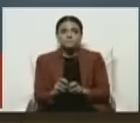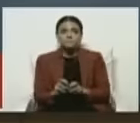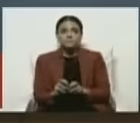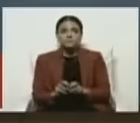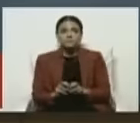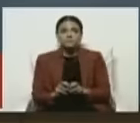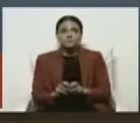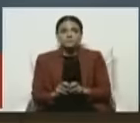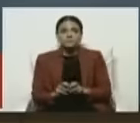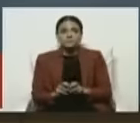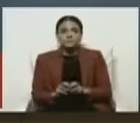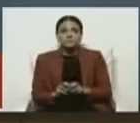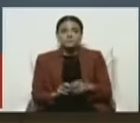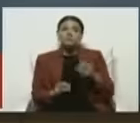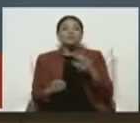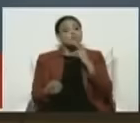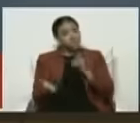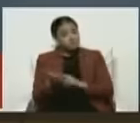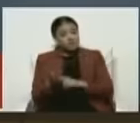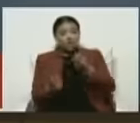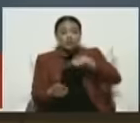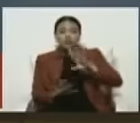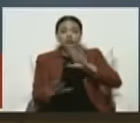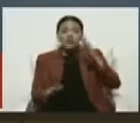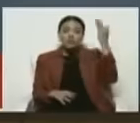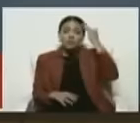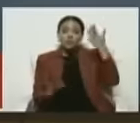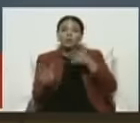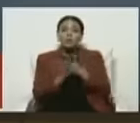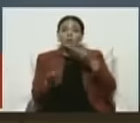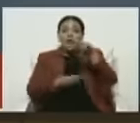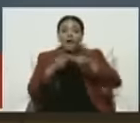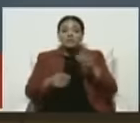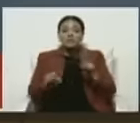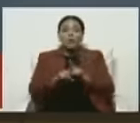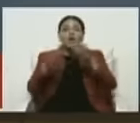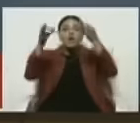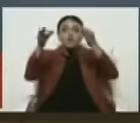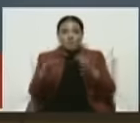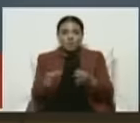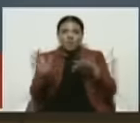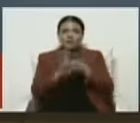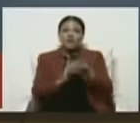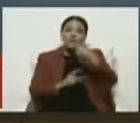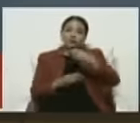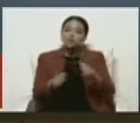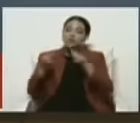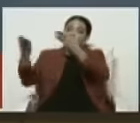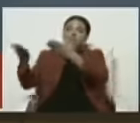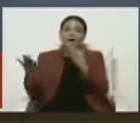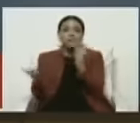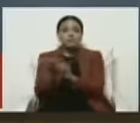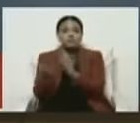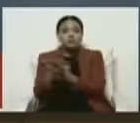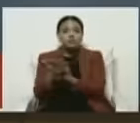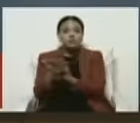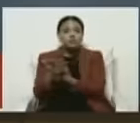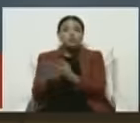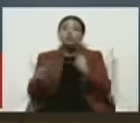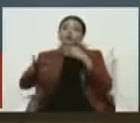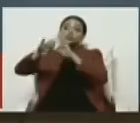Obviamente, nosotros ya estamos formalizando la entrega de una solicitud de asistencia legal